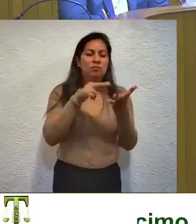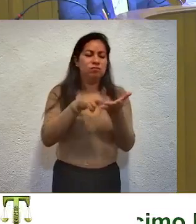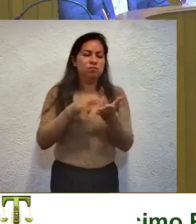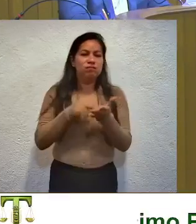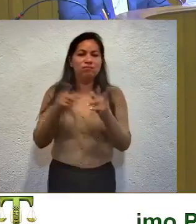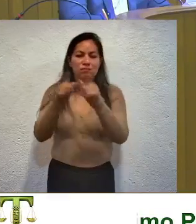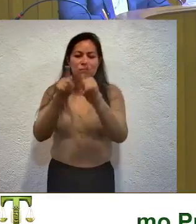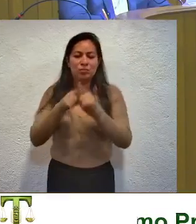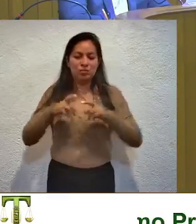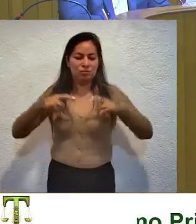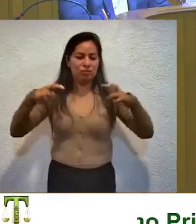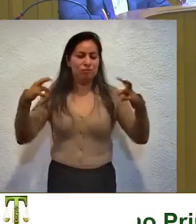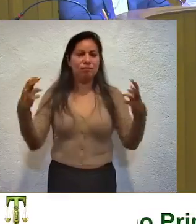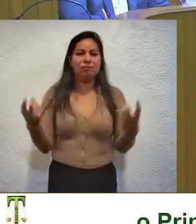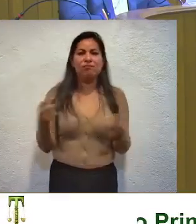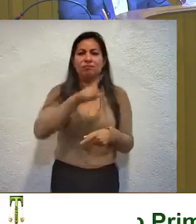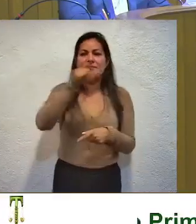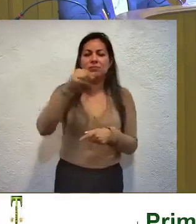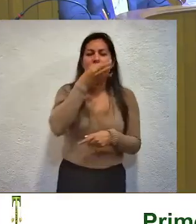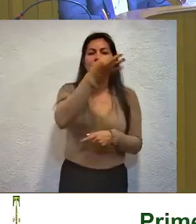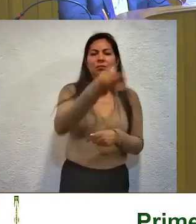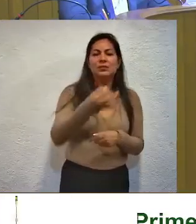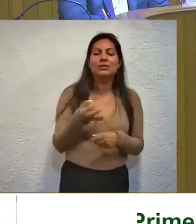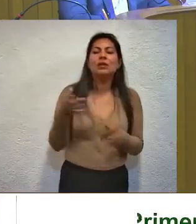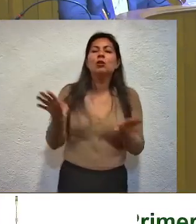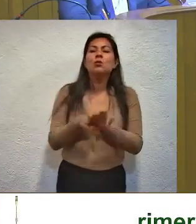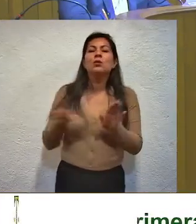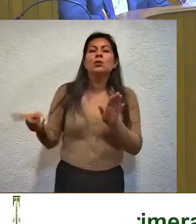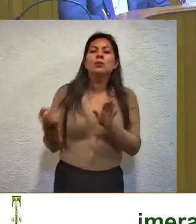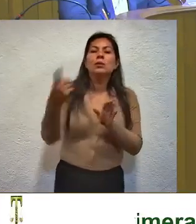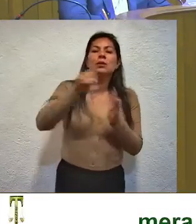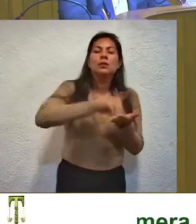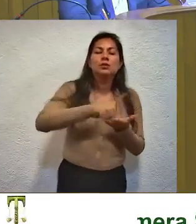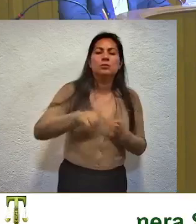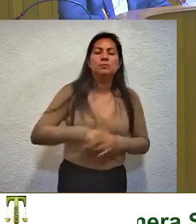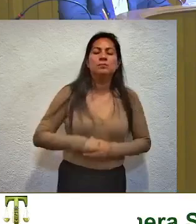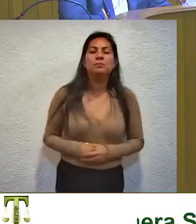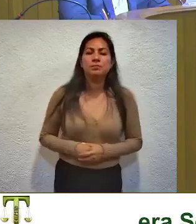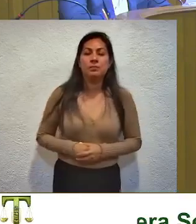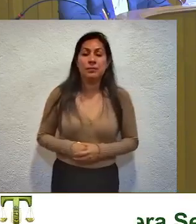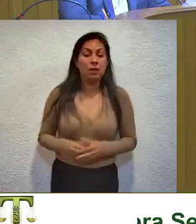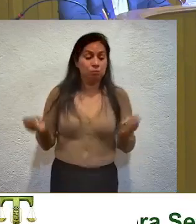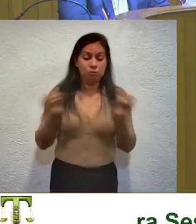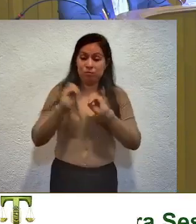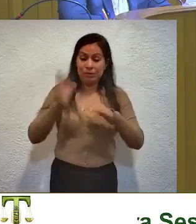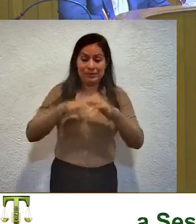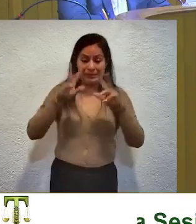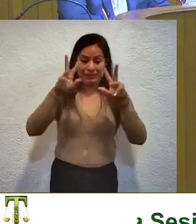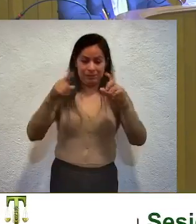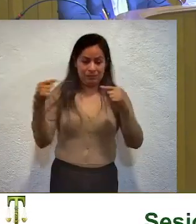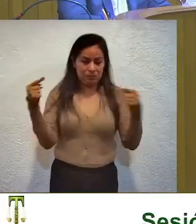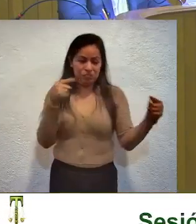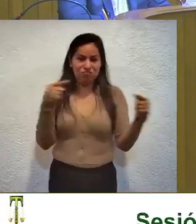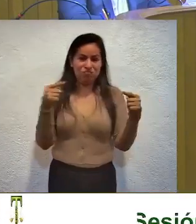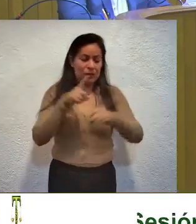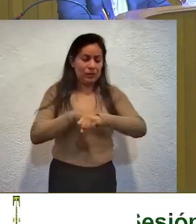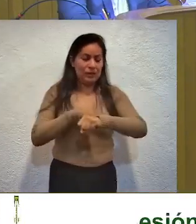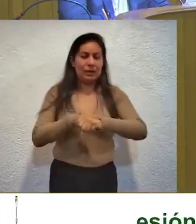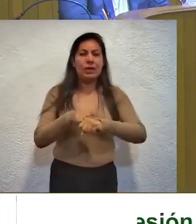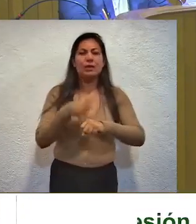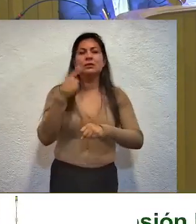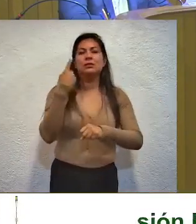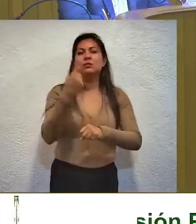la conclusión de esta sesión y en consecuencia notificarla como en derecho corresponda. Al no haber más asuntos por tratar, siendo las